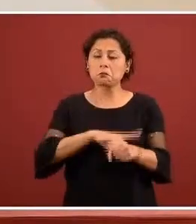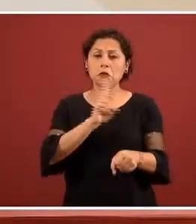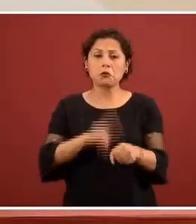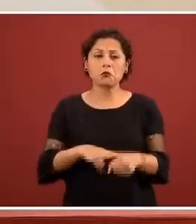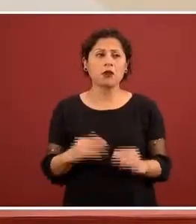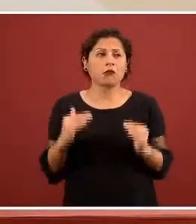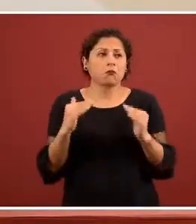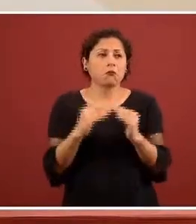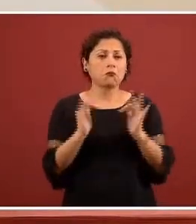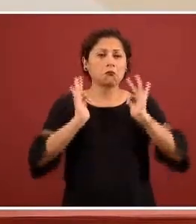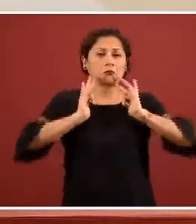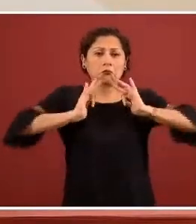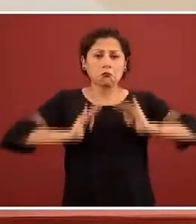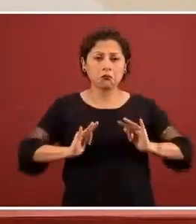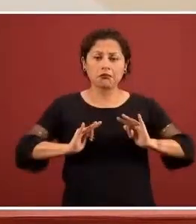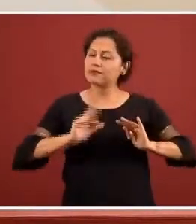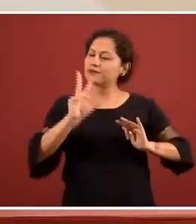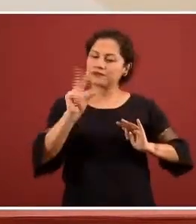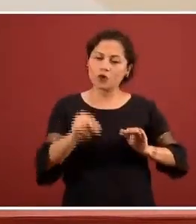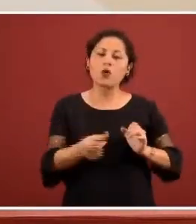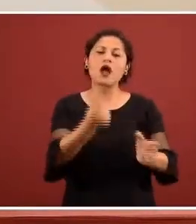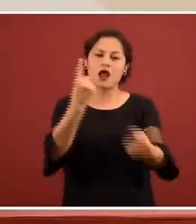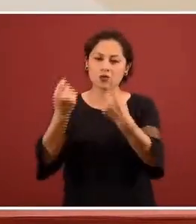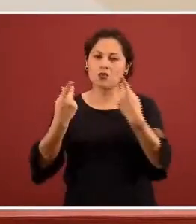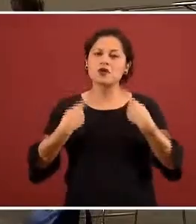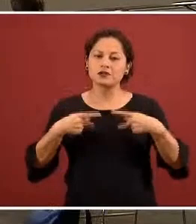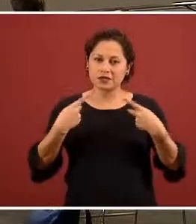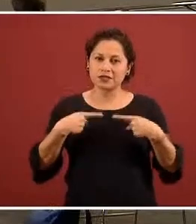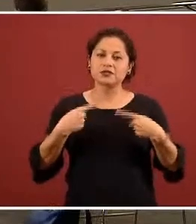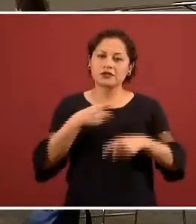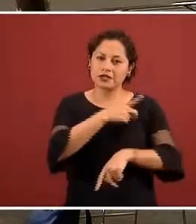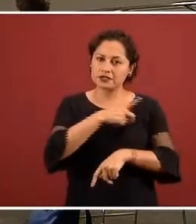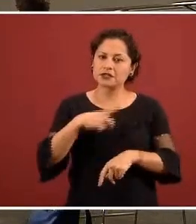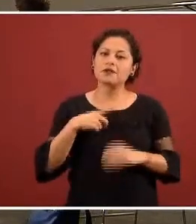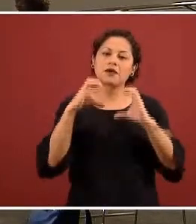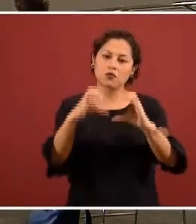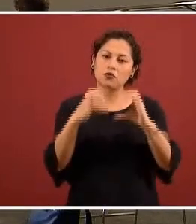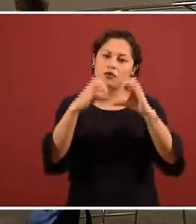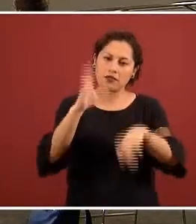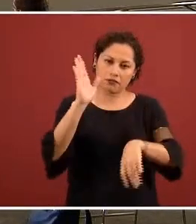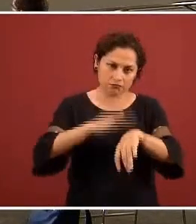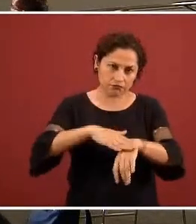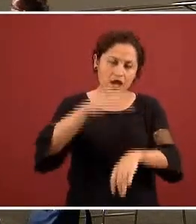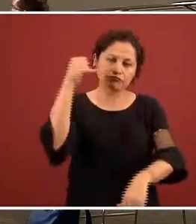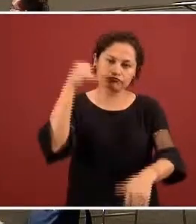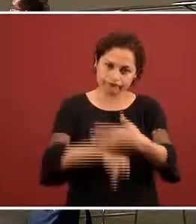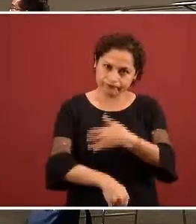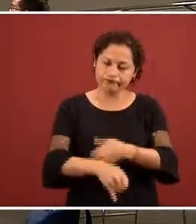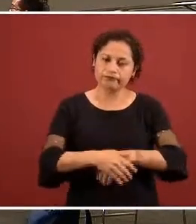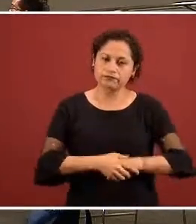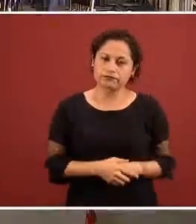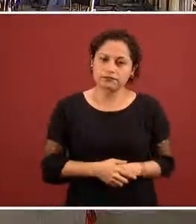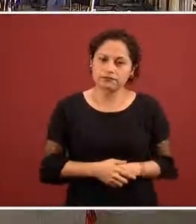población y que hay poblaciones que requieren cuidados particulares. Muchas gracias. Por favor.